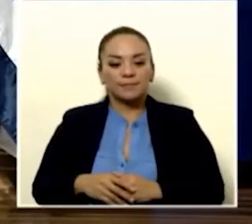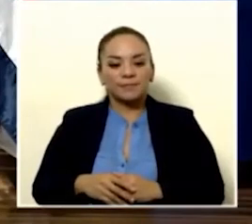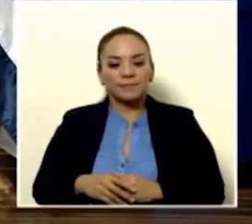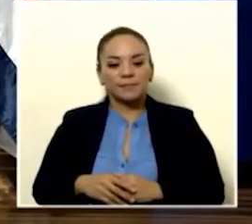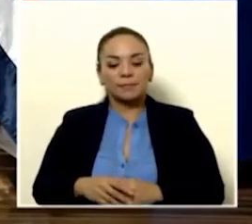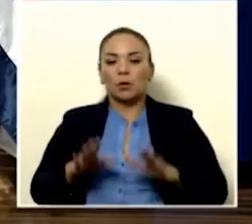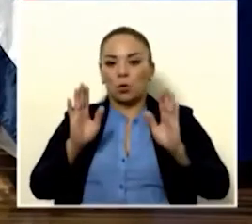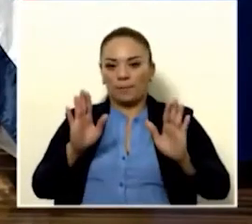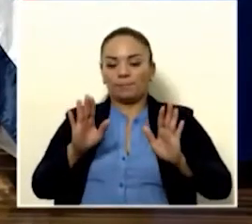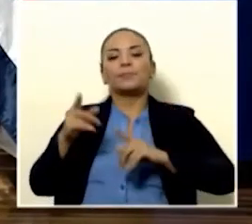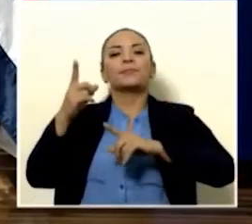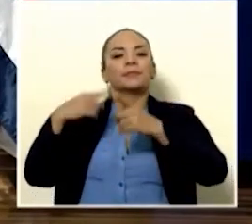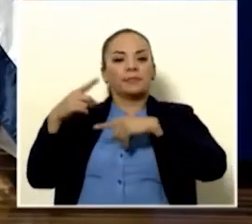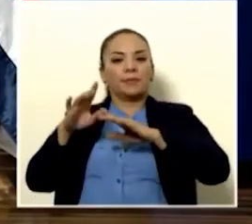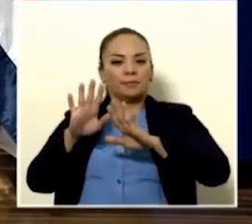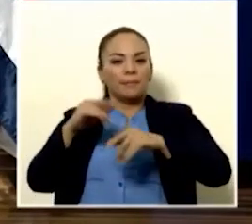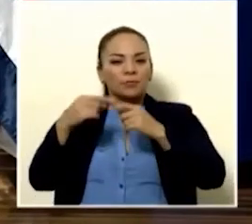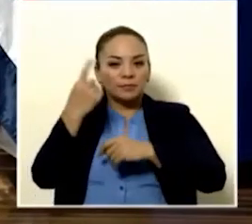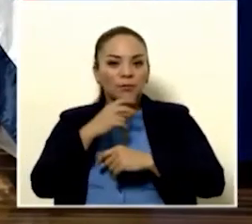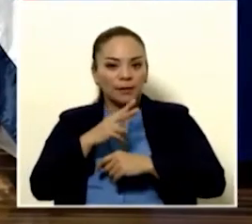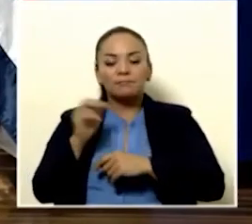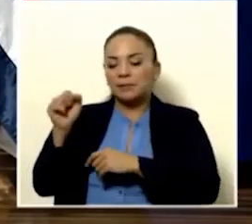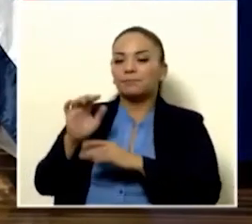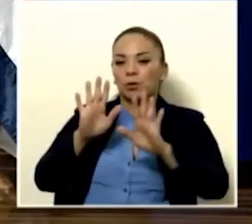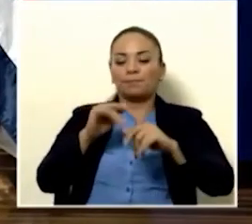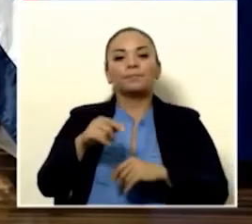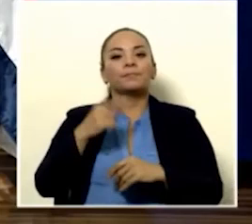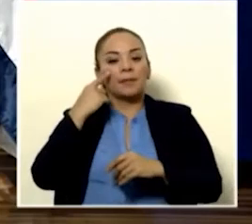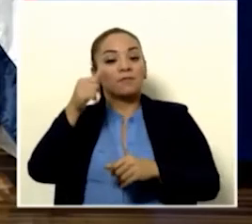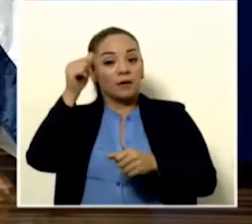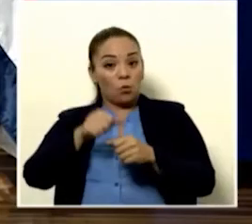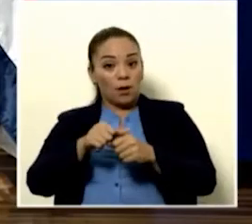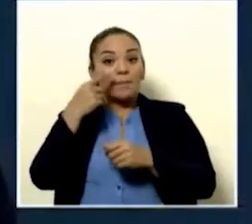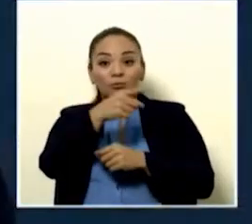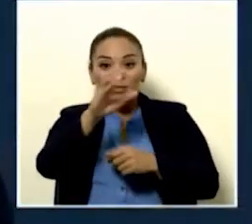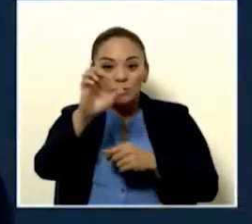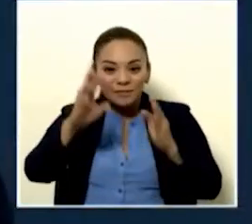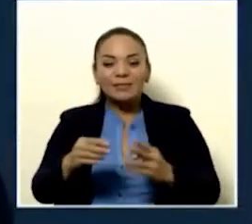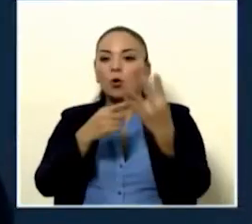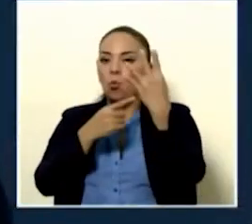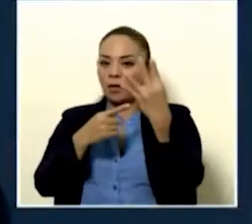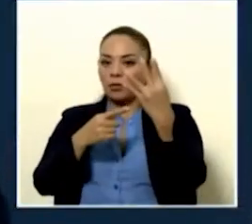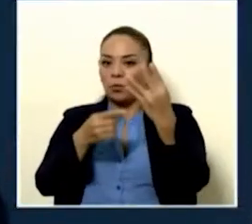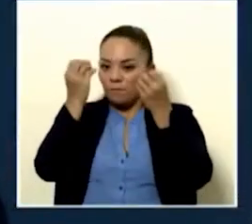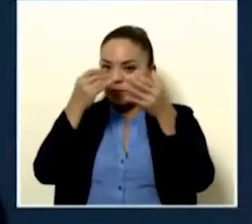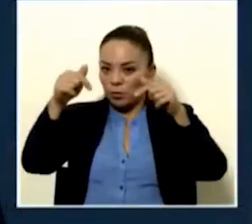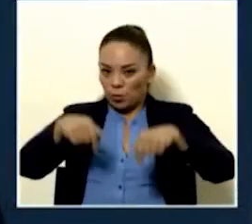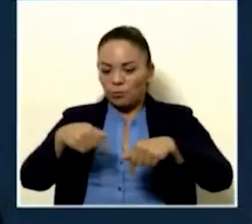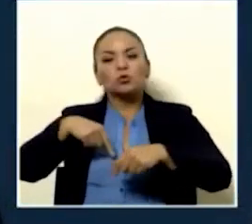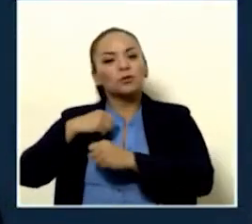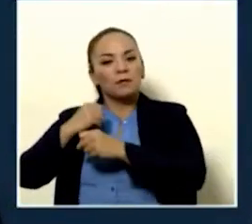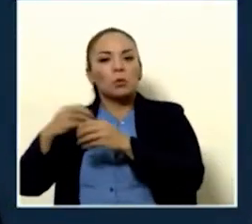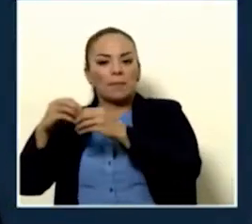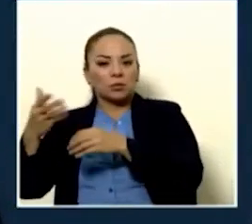Para recapitular, porque vamos a las preguntas, ¿verdad? Sí, señor. 4 anuncios para usted hoy, costarricense. Estamos trabajando en muchas cosas más,